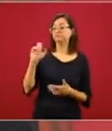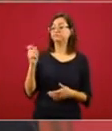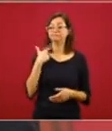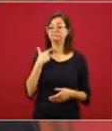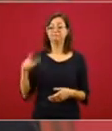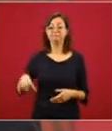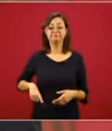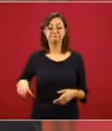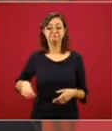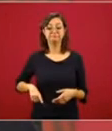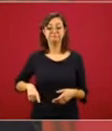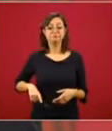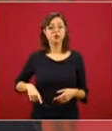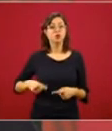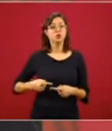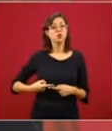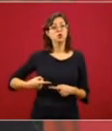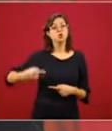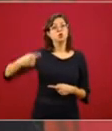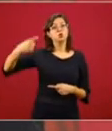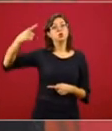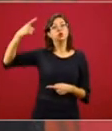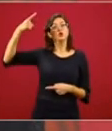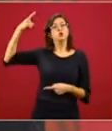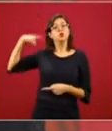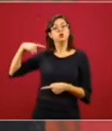desde el gobierno de Salinas,